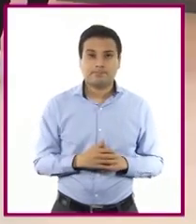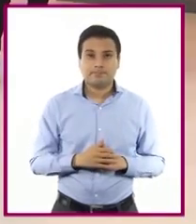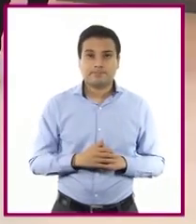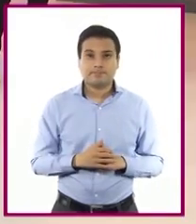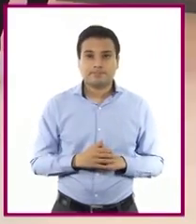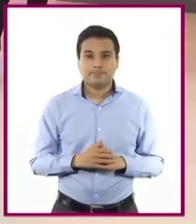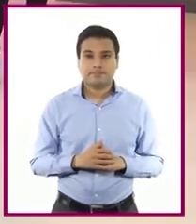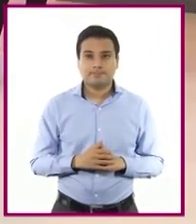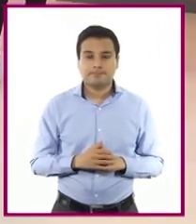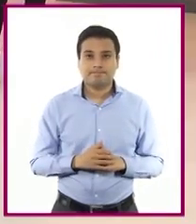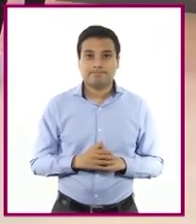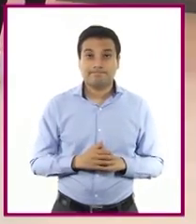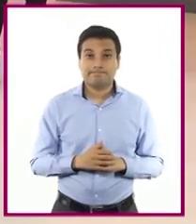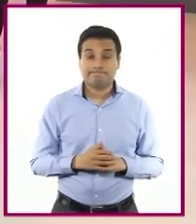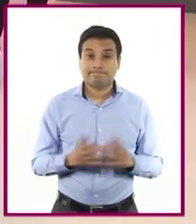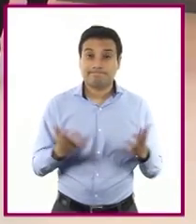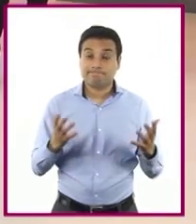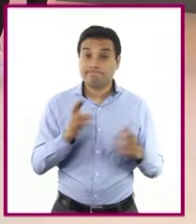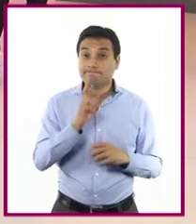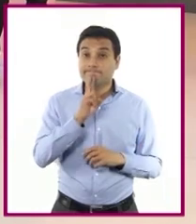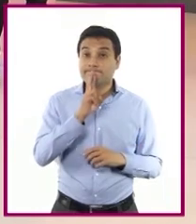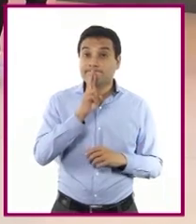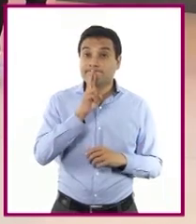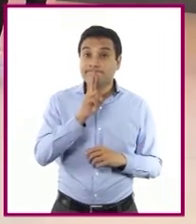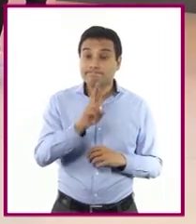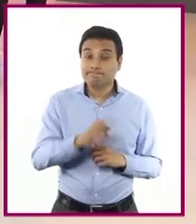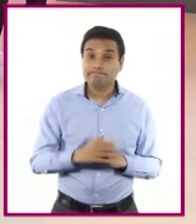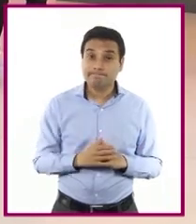¡Ay, Roberto! ¡Tu respuesta es